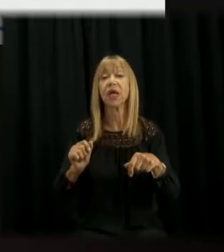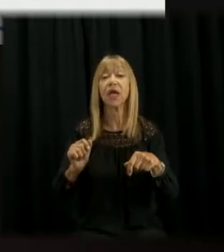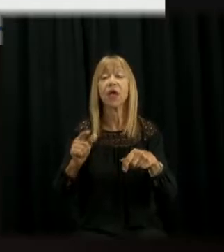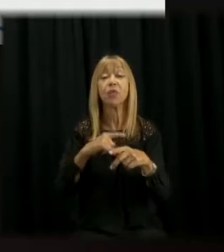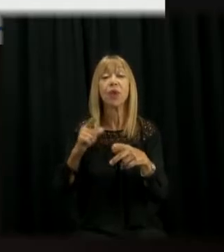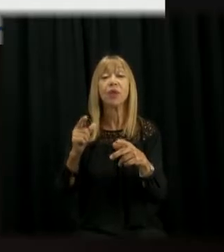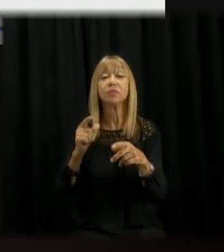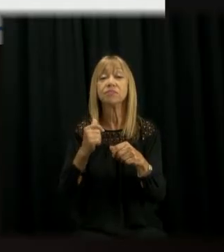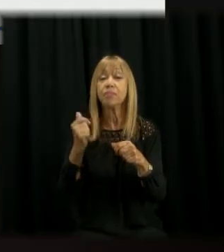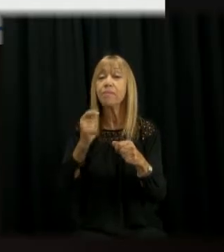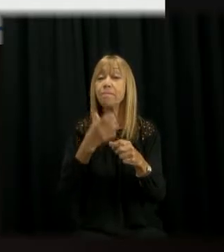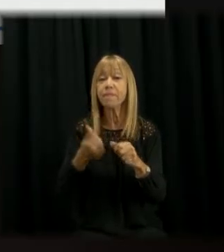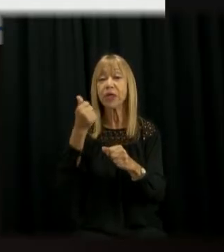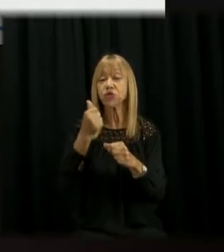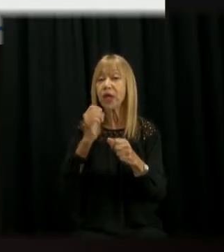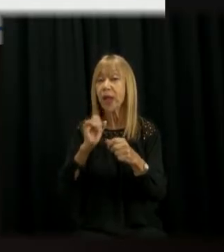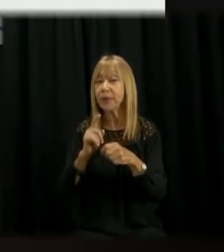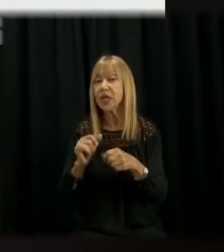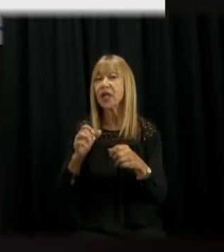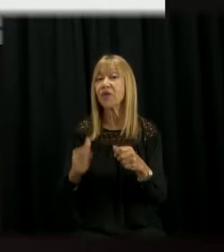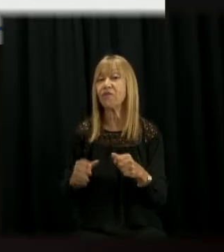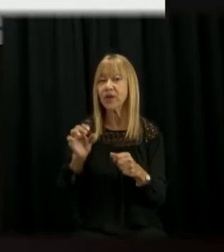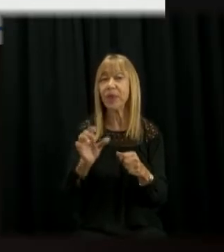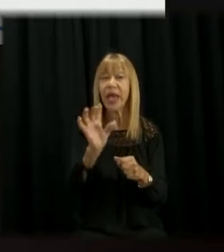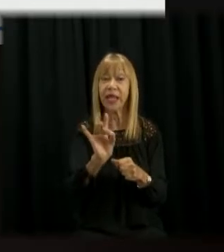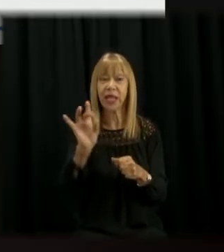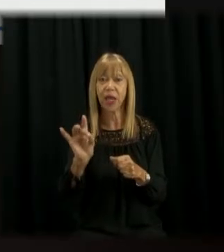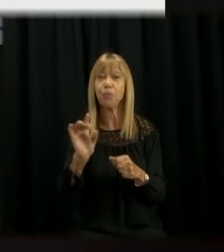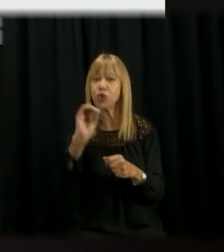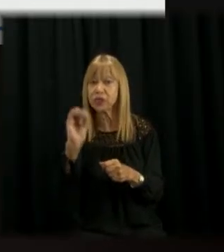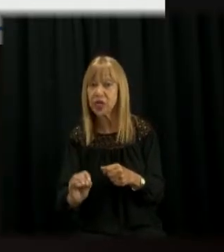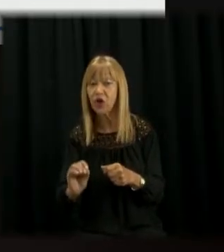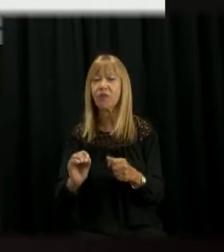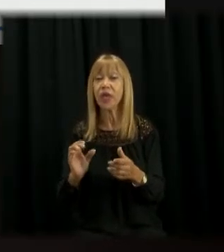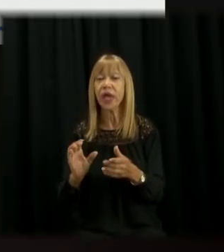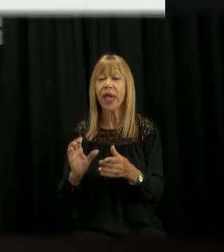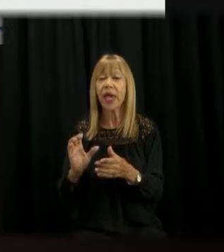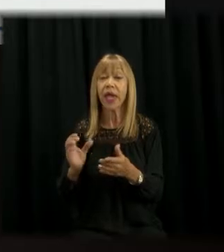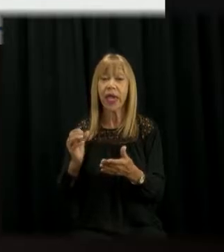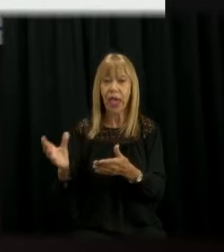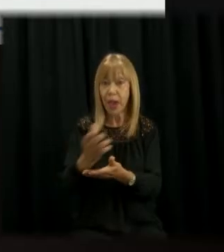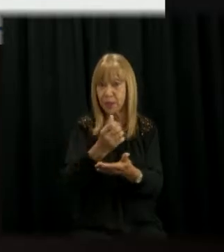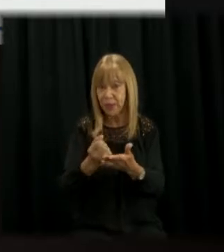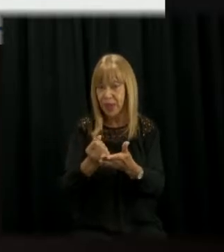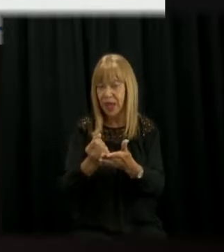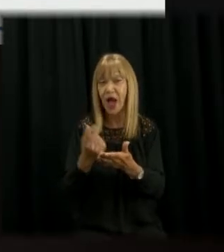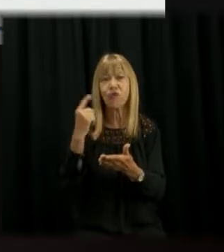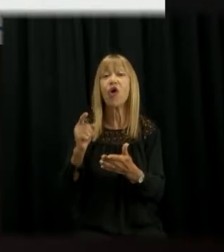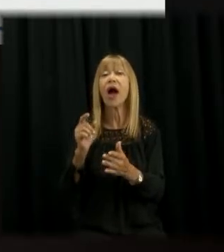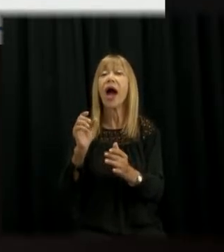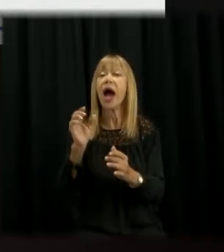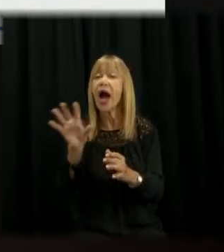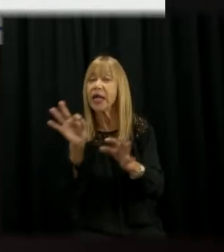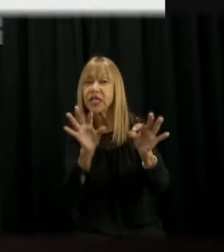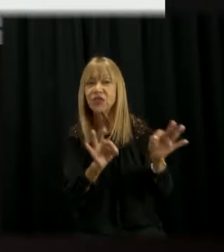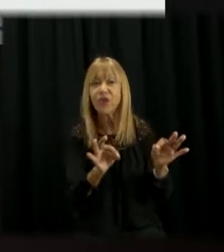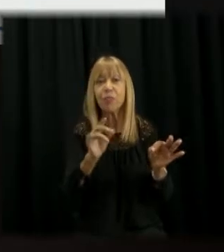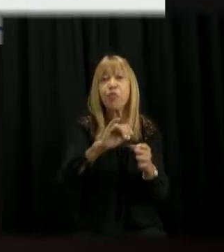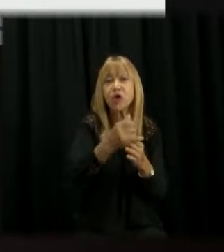post-COVID-19. Estos van también por las inversiones capitales. El 88% de CAPEX van